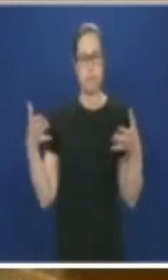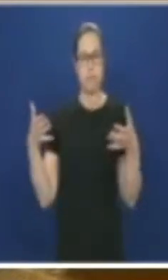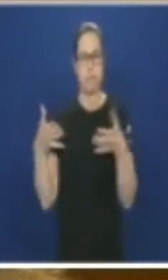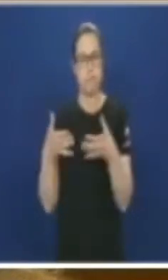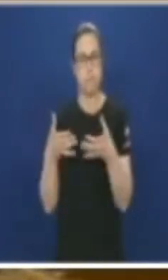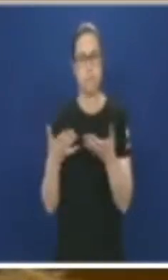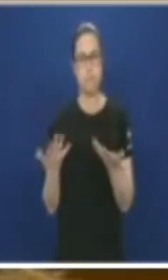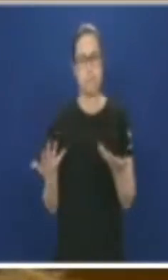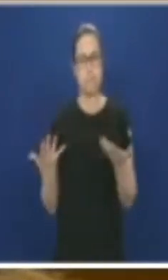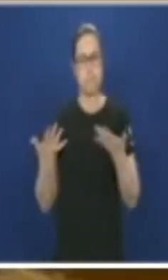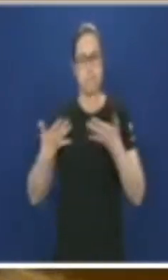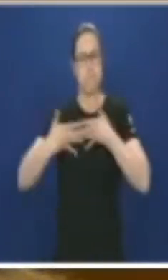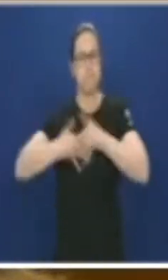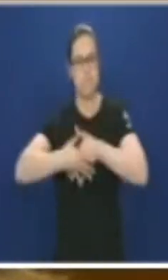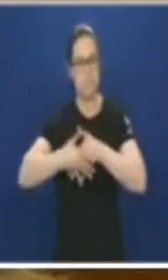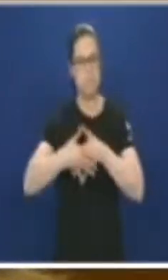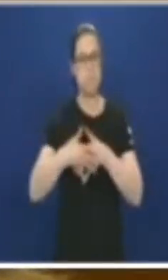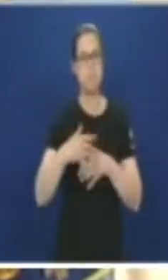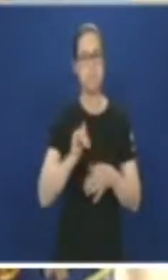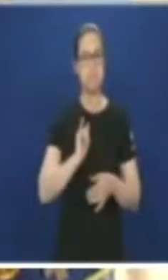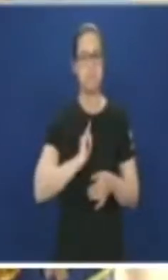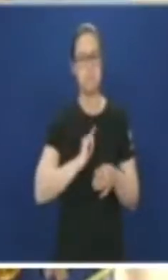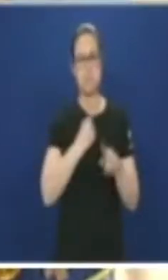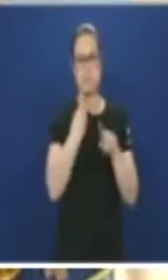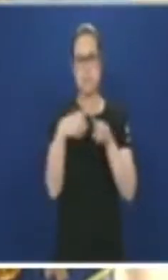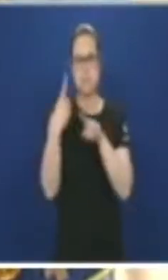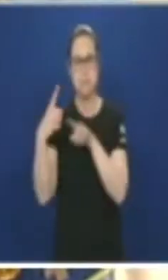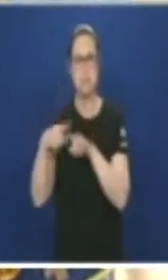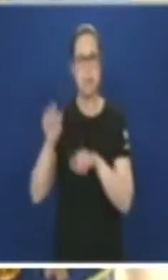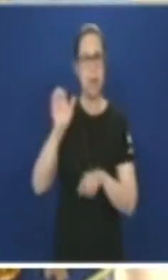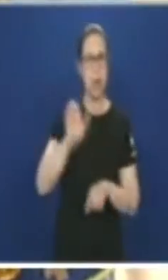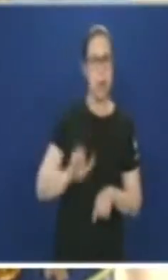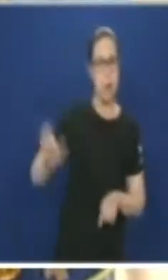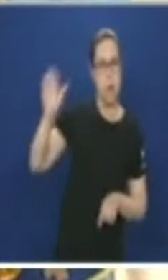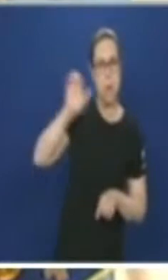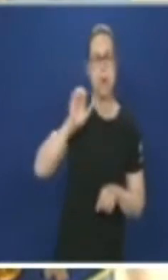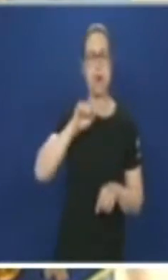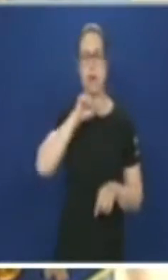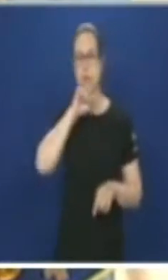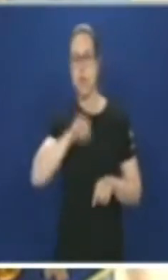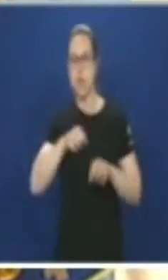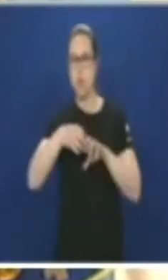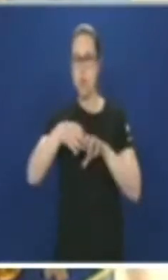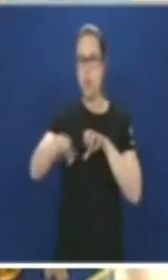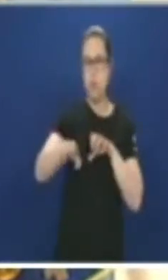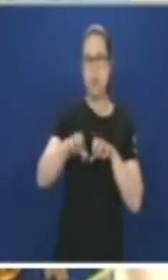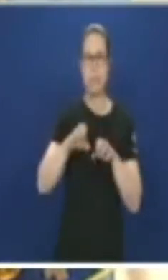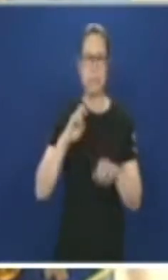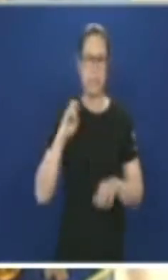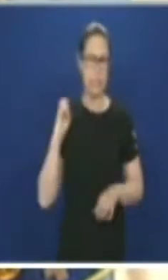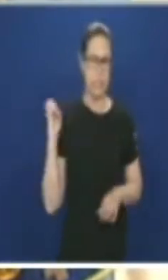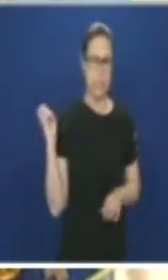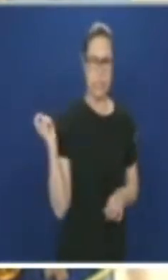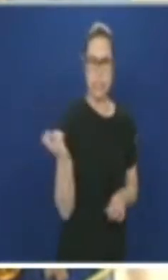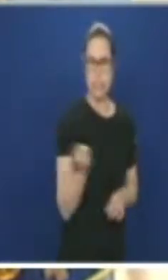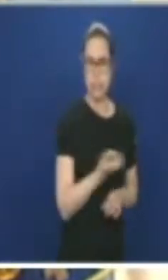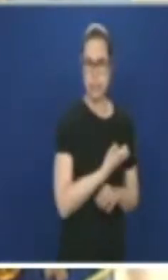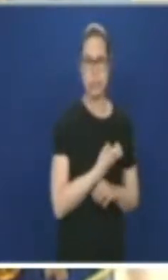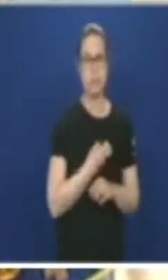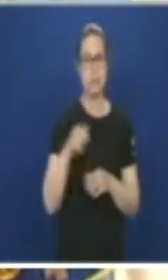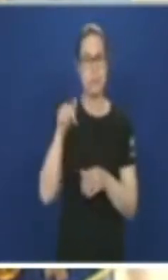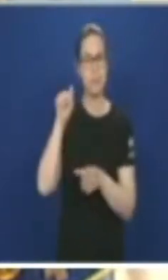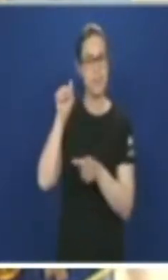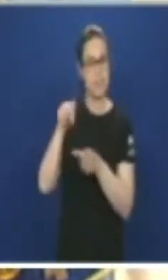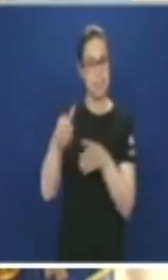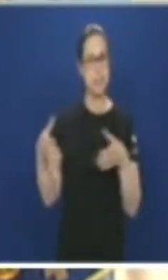persoas cosmopolitas, europeístas, cultas e vanguardistas, ás máis fondamente